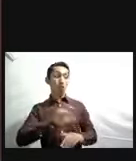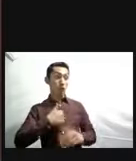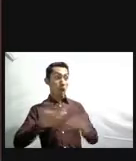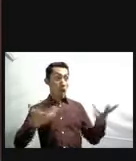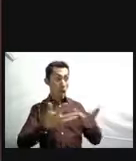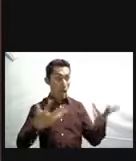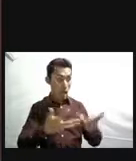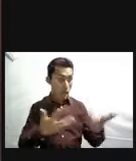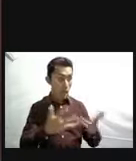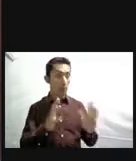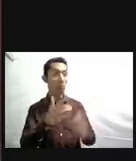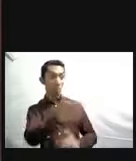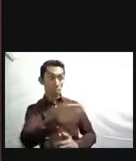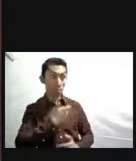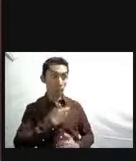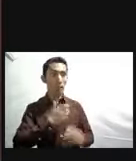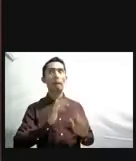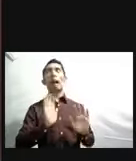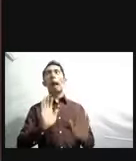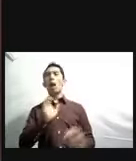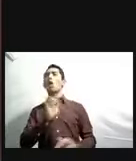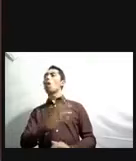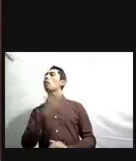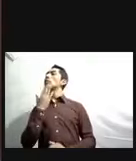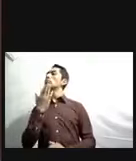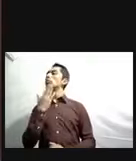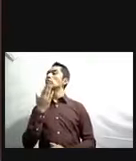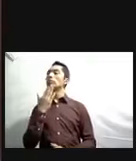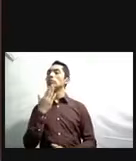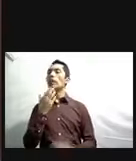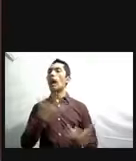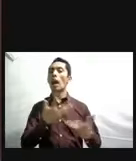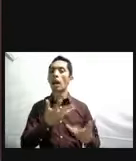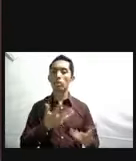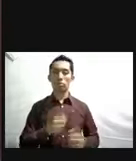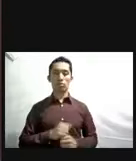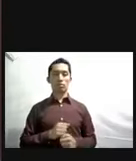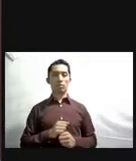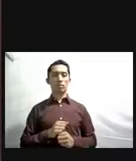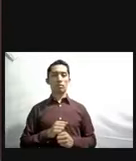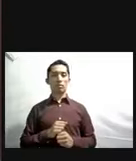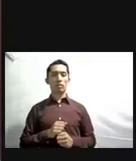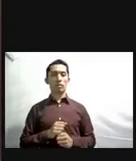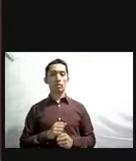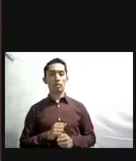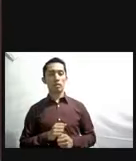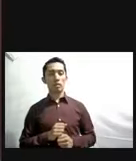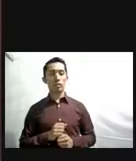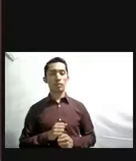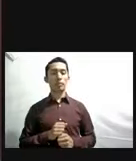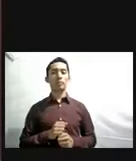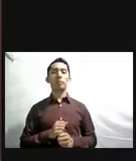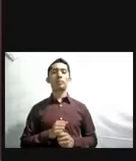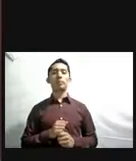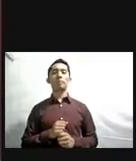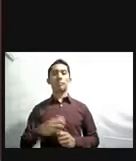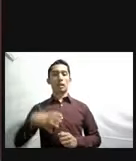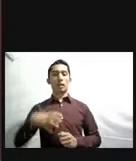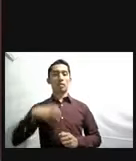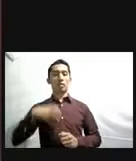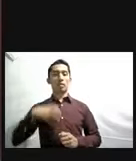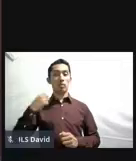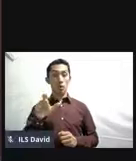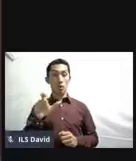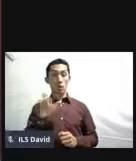Dejamos que los demás le pongan precio, en sentido figurado, claro está, a nuestro esfuerzo. Cuando el esfuerzo